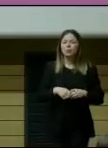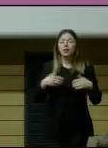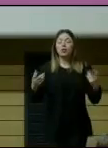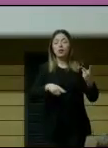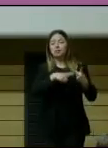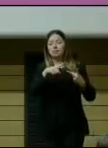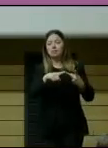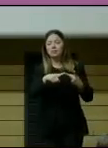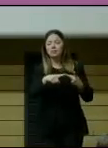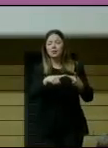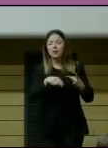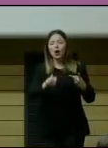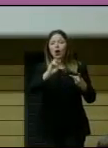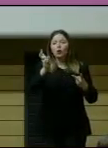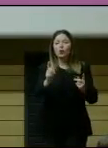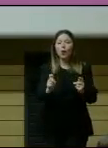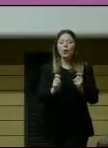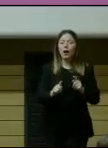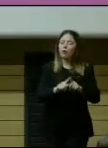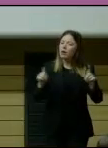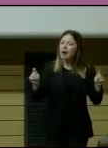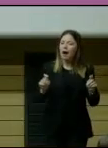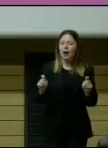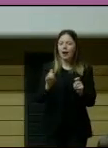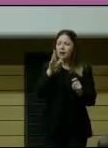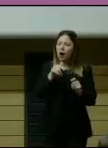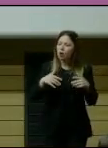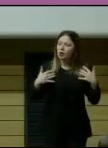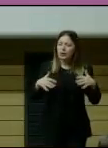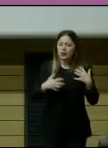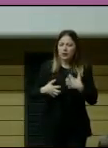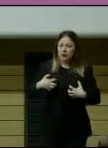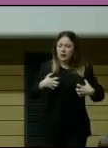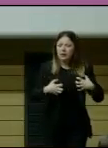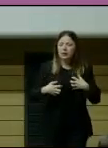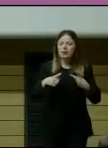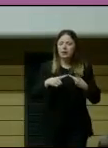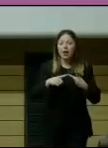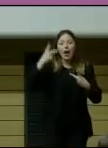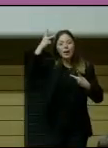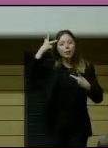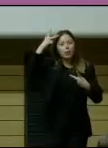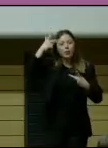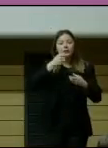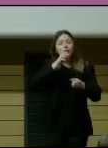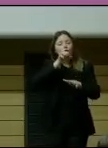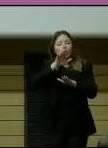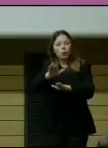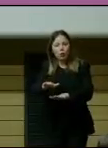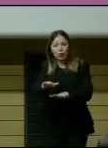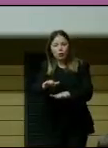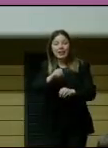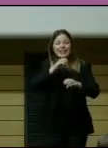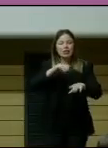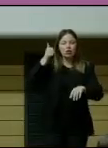Otro punto que también nos generaba mucha alerta o mucha tensión era la hipótesis de la sustitución. La